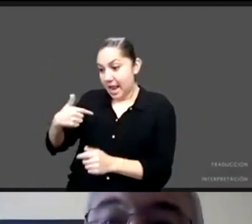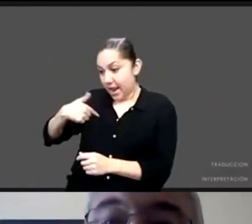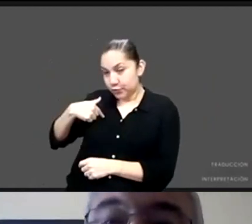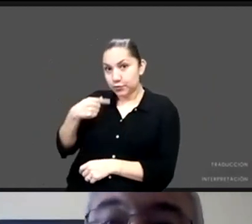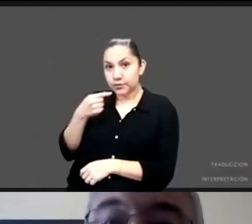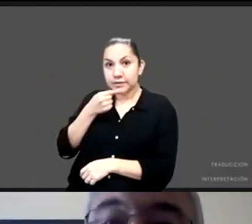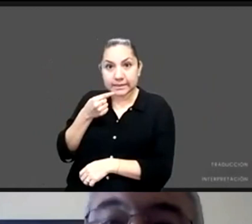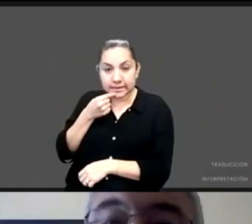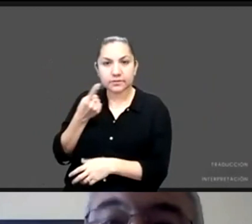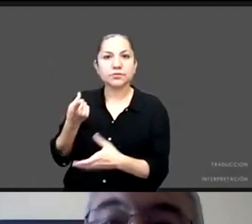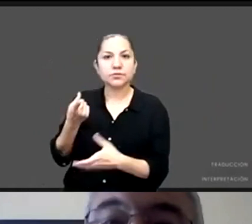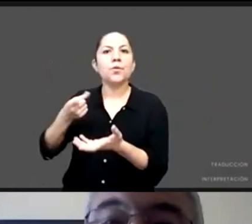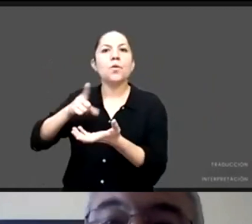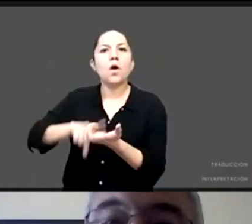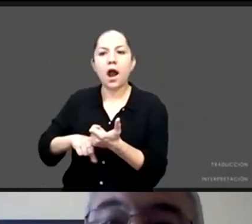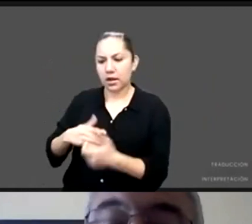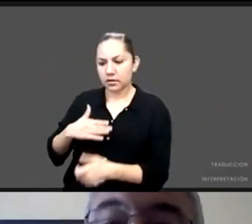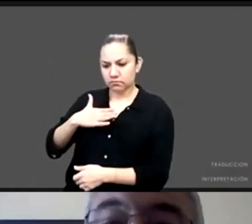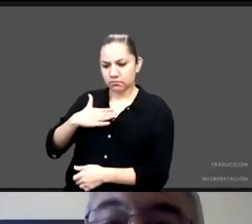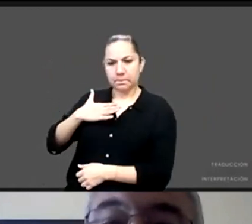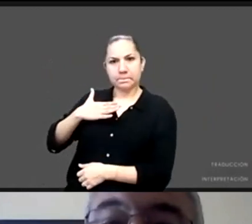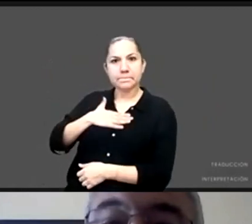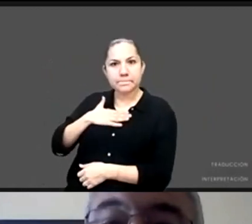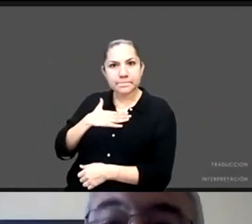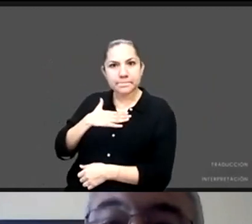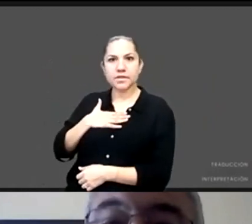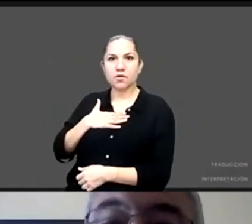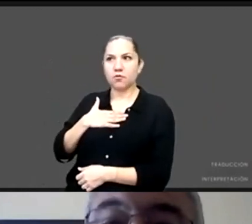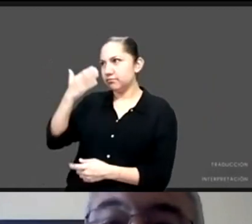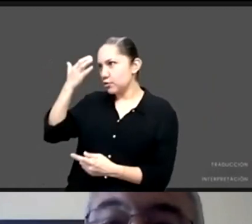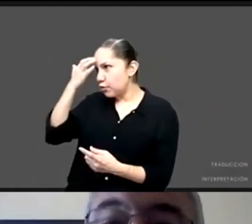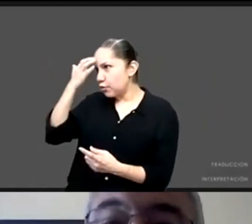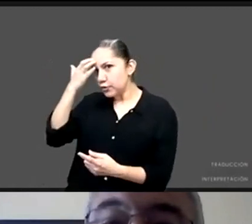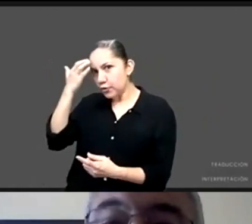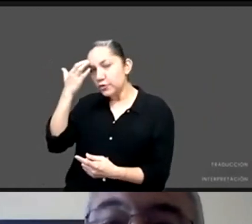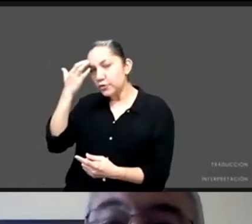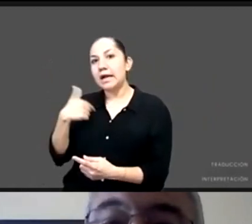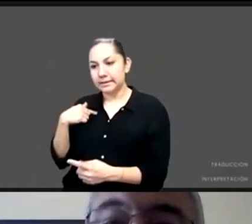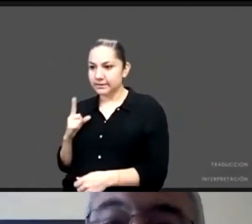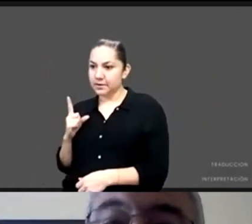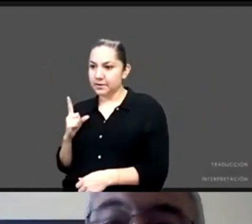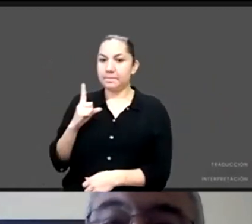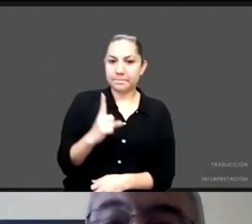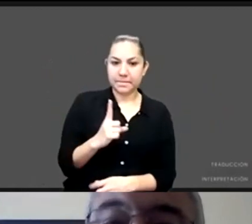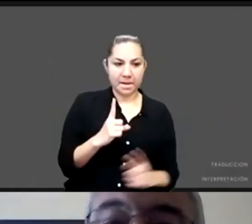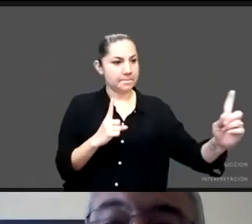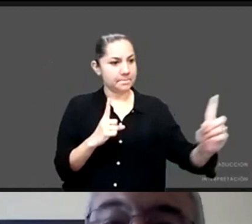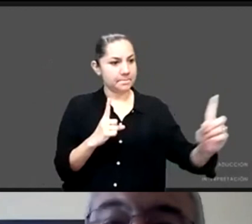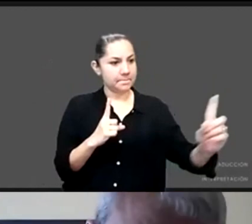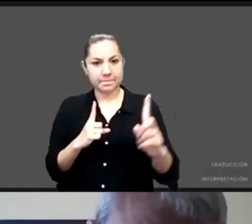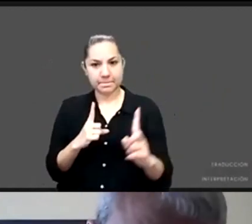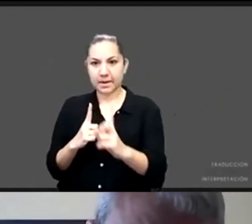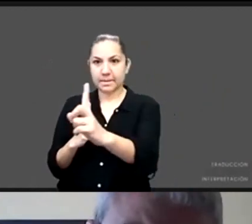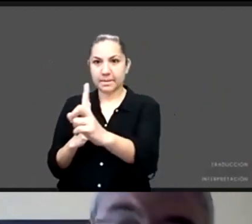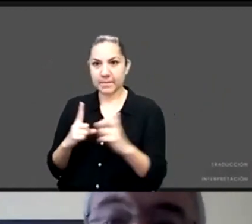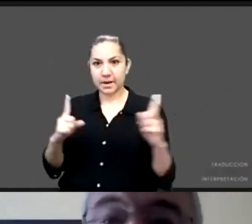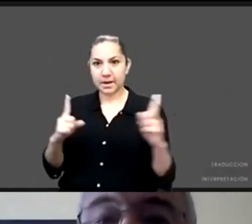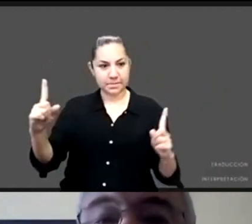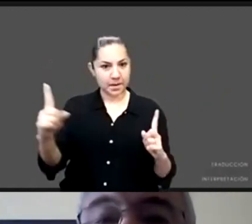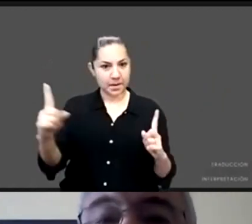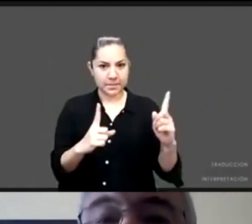pues la participación. Cuando hicimos el Encuentro de Saberes Locales, fue un primer ejercicio, un piloto en el